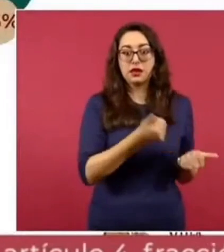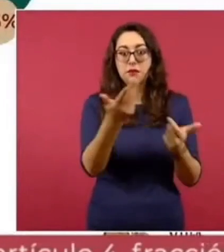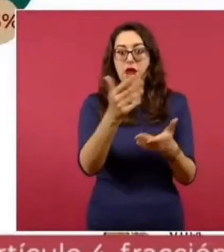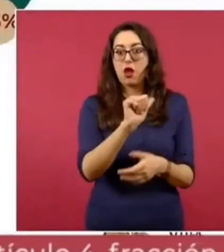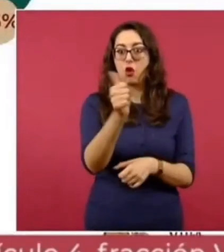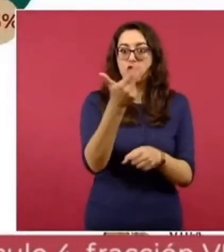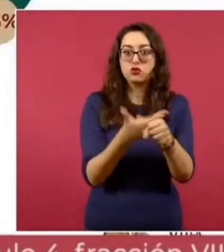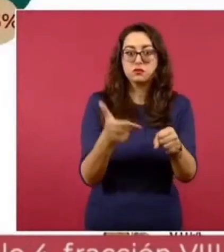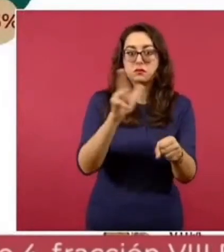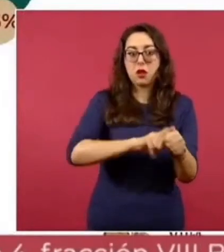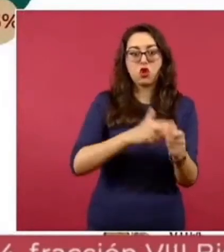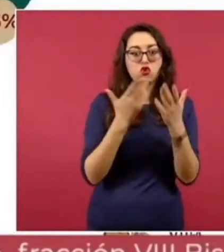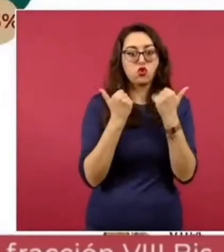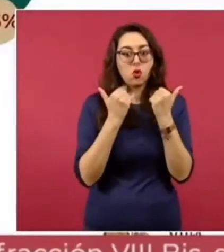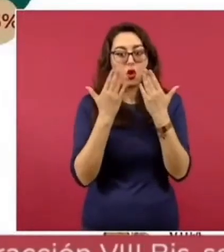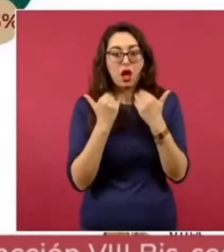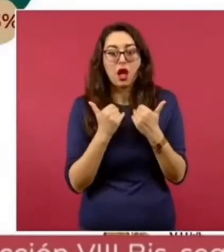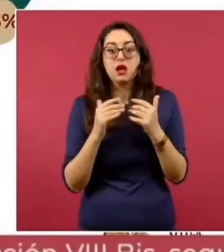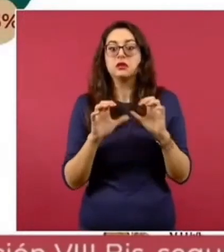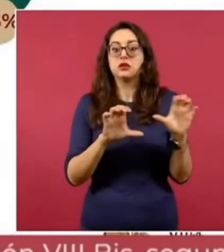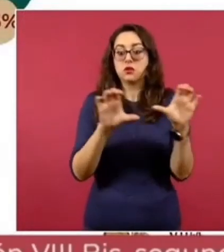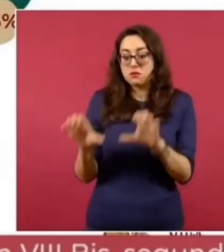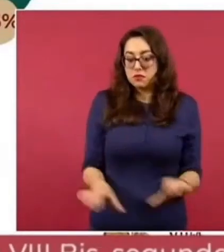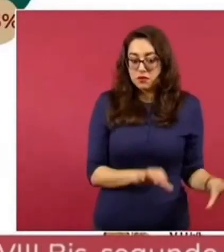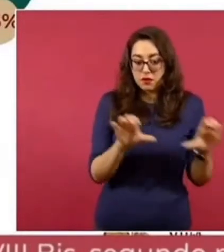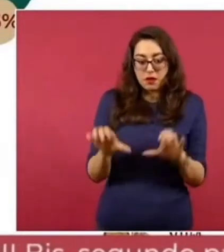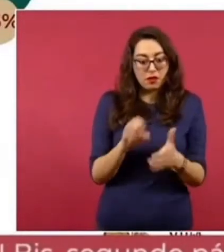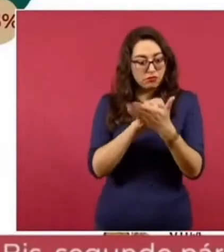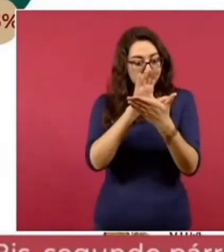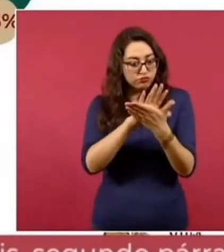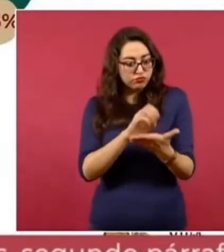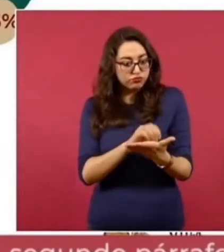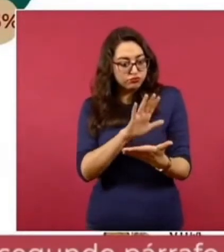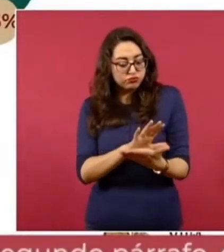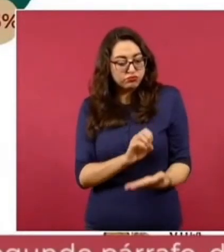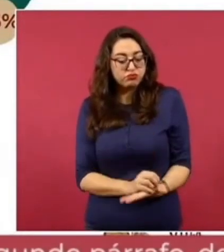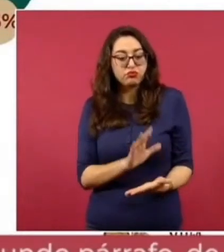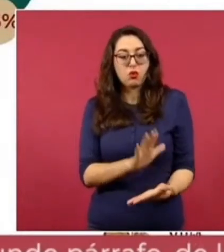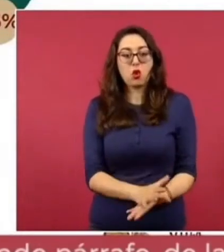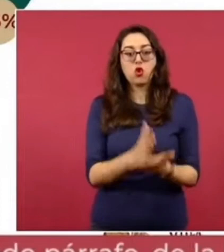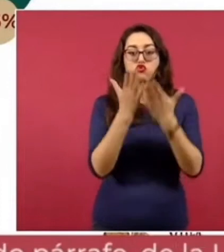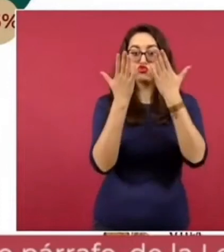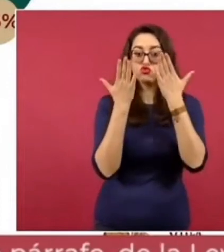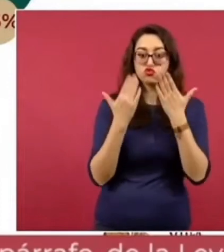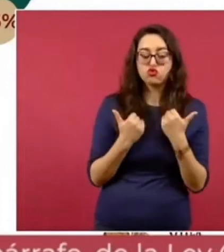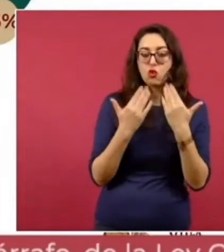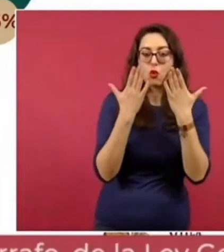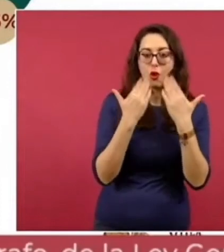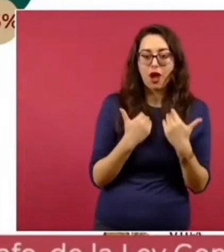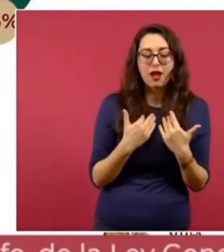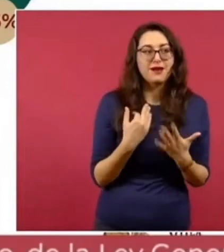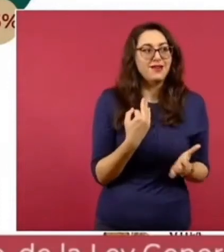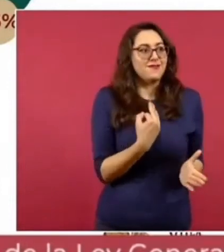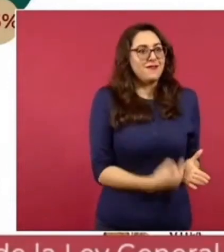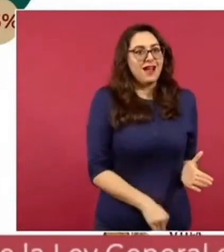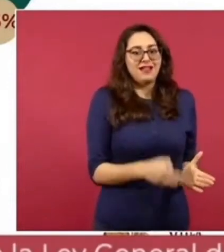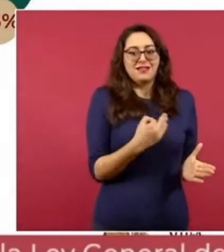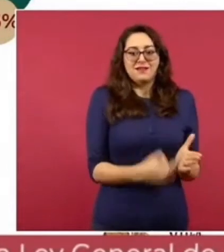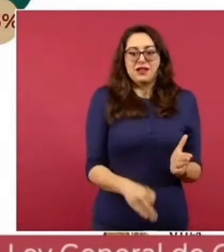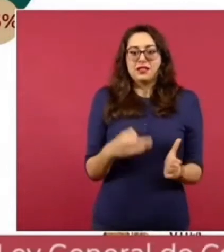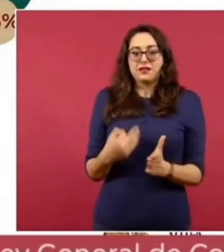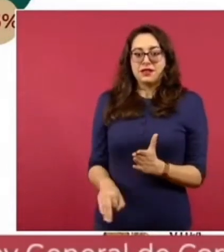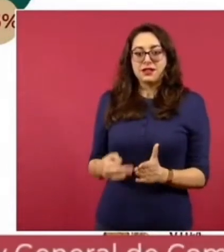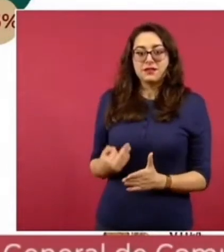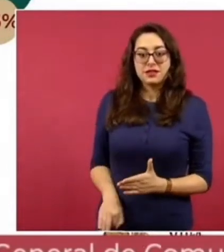para poder hacer el registro de los ingresos, de las entradas y las salidas de los propios medicamentos.